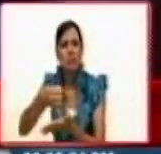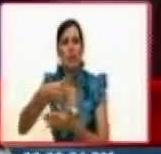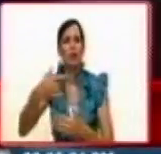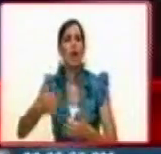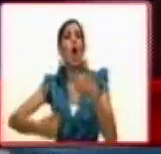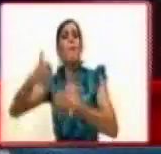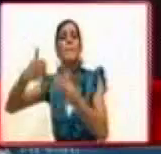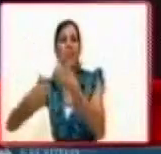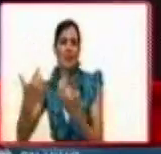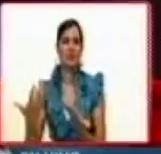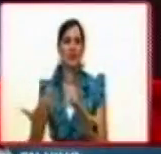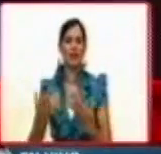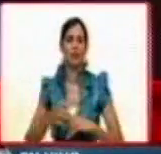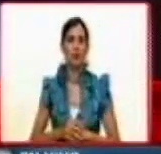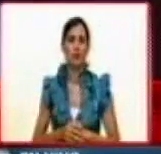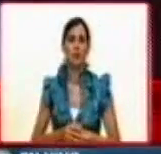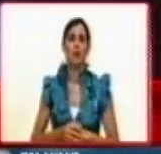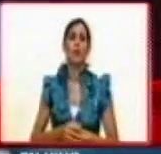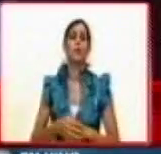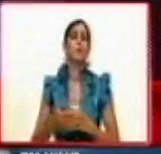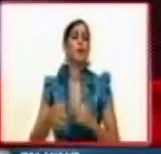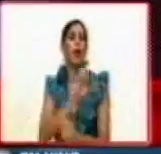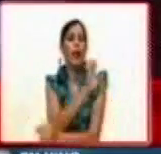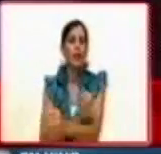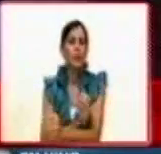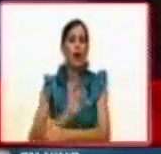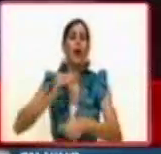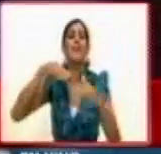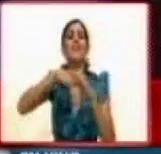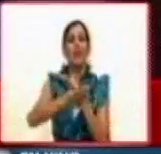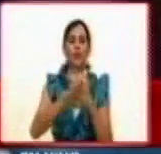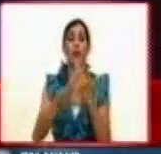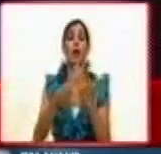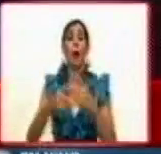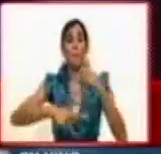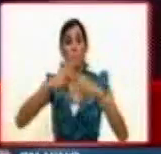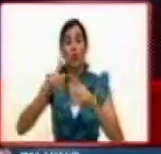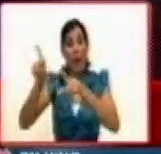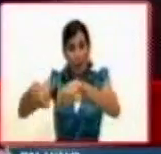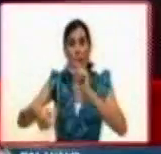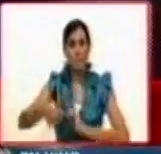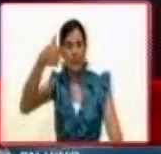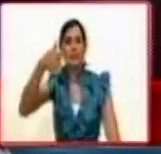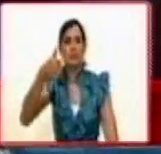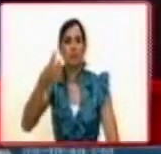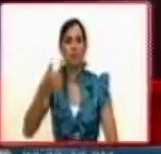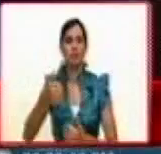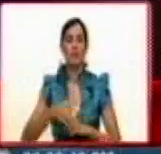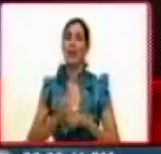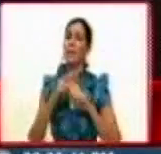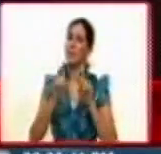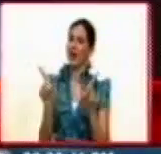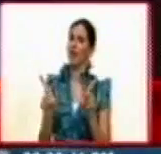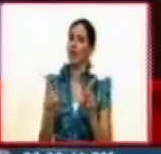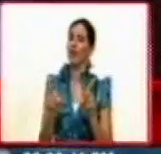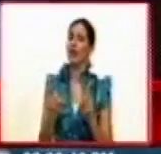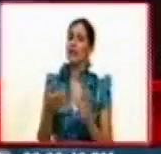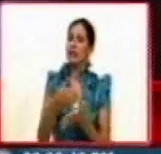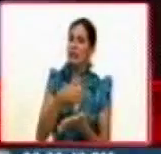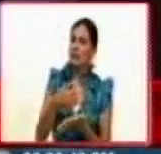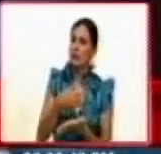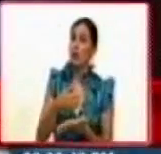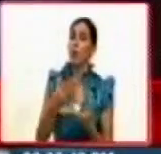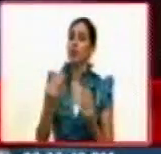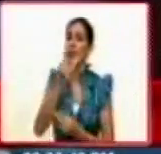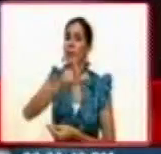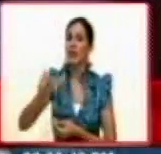competitividad, nuestra gestión energética. Nuestra producción agrícola es superavitaria, pero tenemos aún muchos